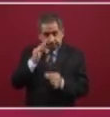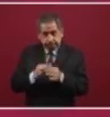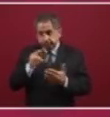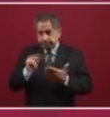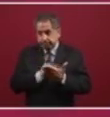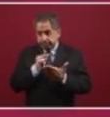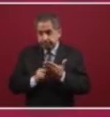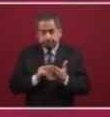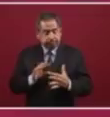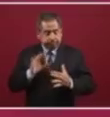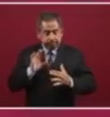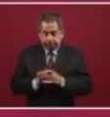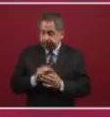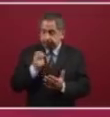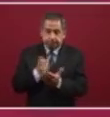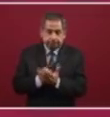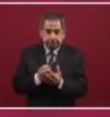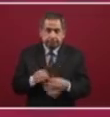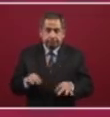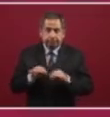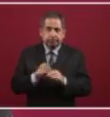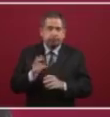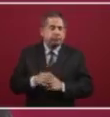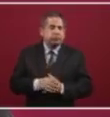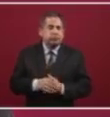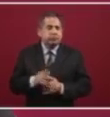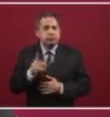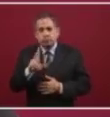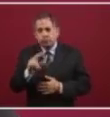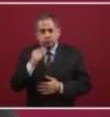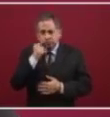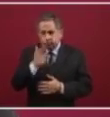hicieron en Estados Unidos, porque no queremos